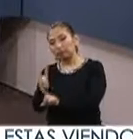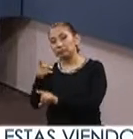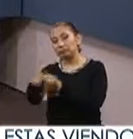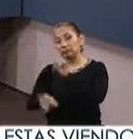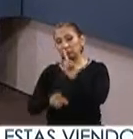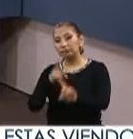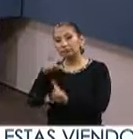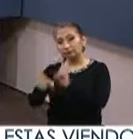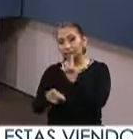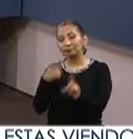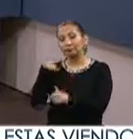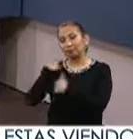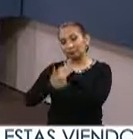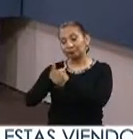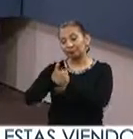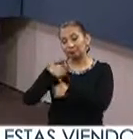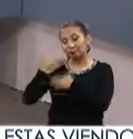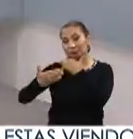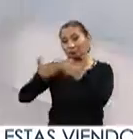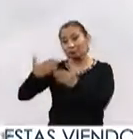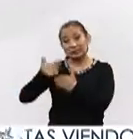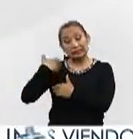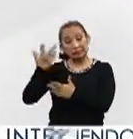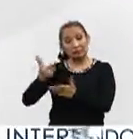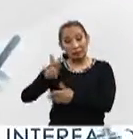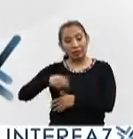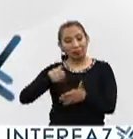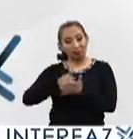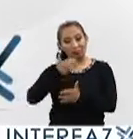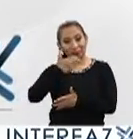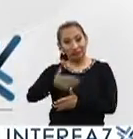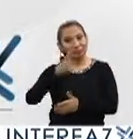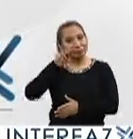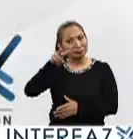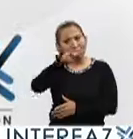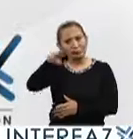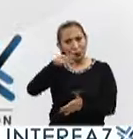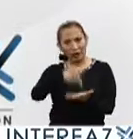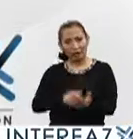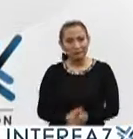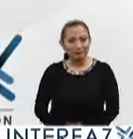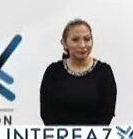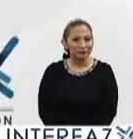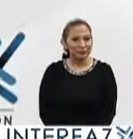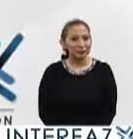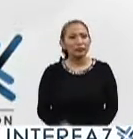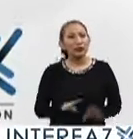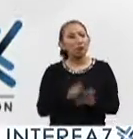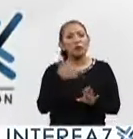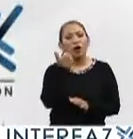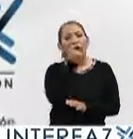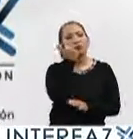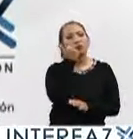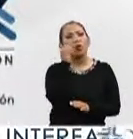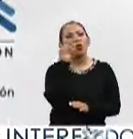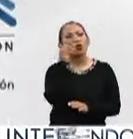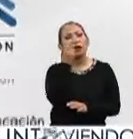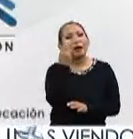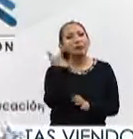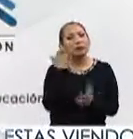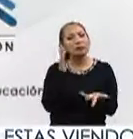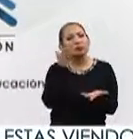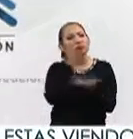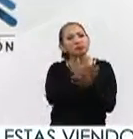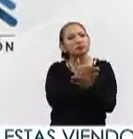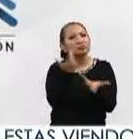estar haciendo pues también su carrera deportiva y sí es muy gratificante para uno estar yendo a estos lugares. ¿Cómo es que los estudiantes de la UNAM, por ejemplo, se